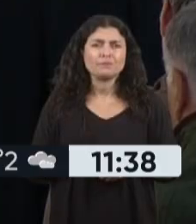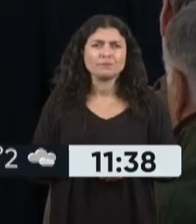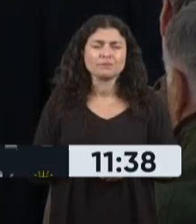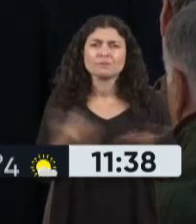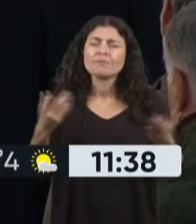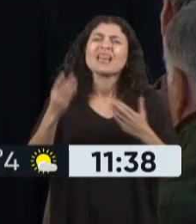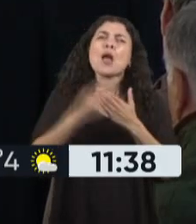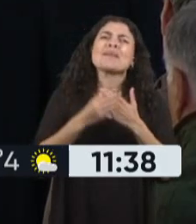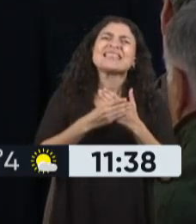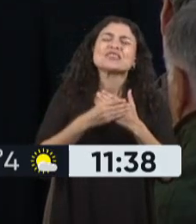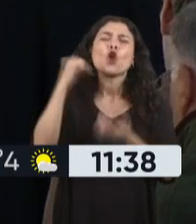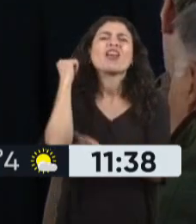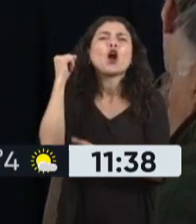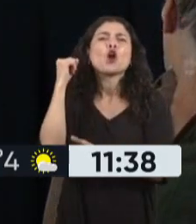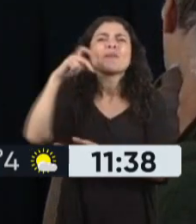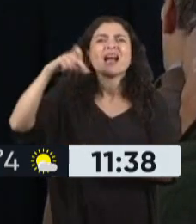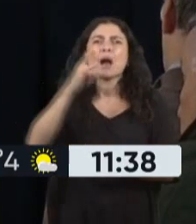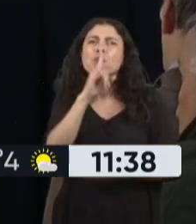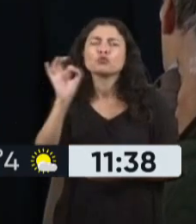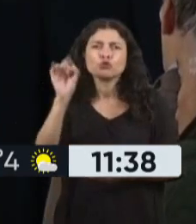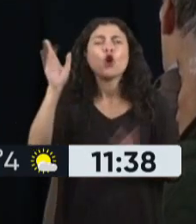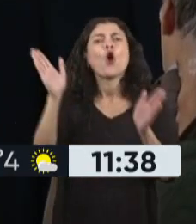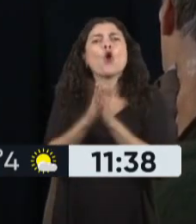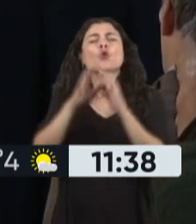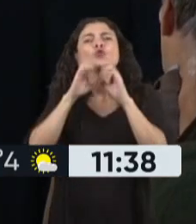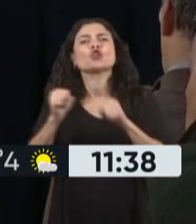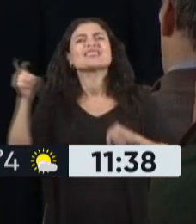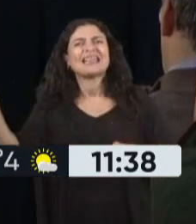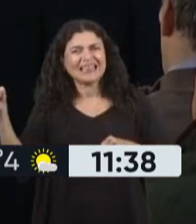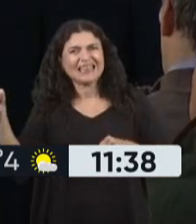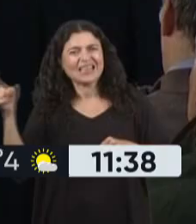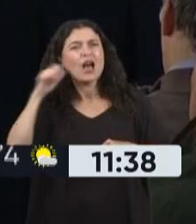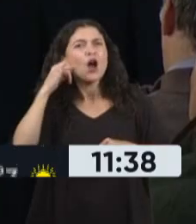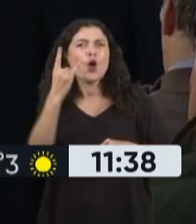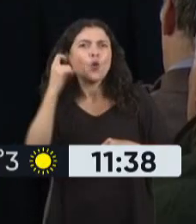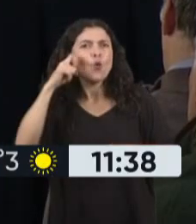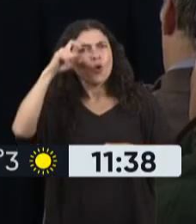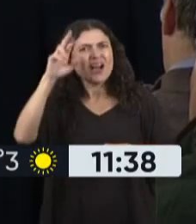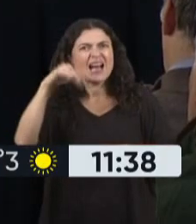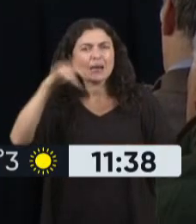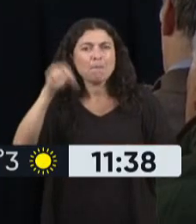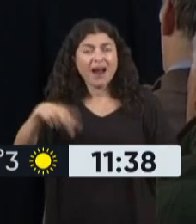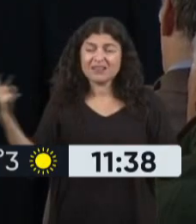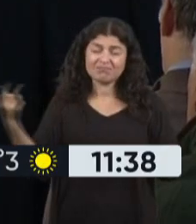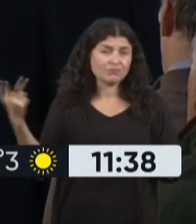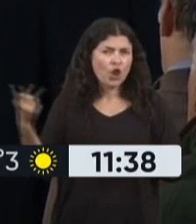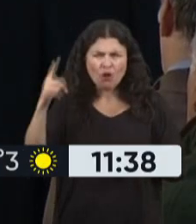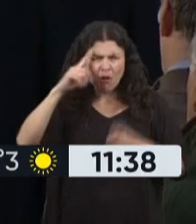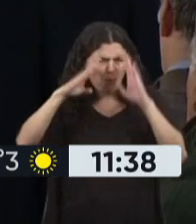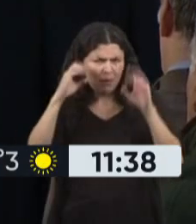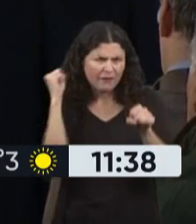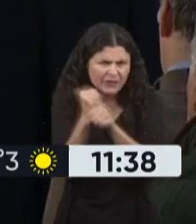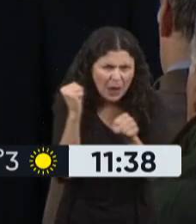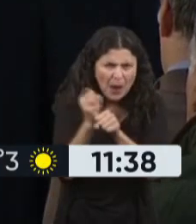el ministro Caputo con el secretario de Hacienda, Guberman, trabajaron intensamente para